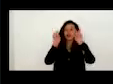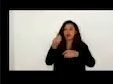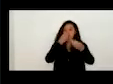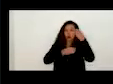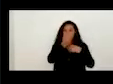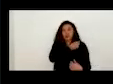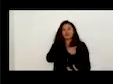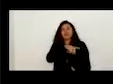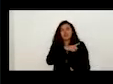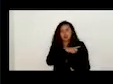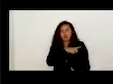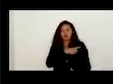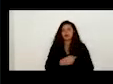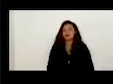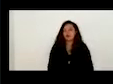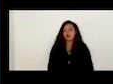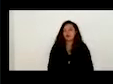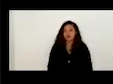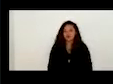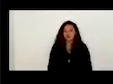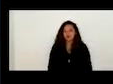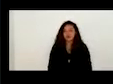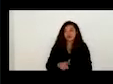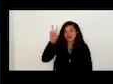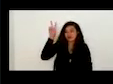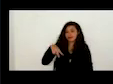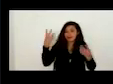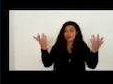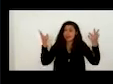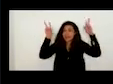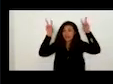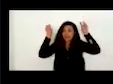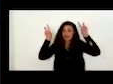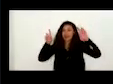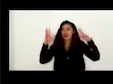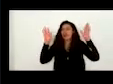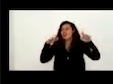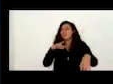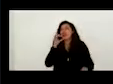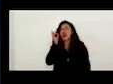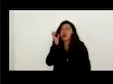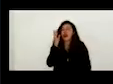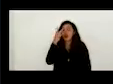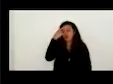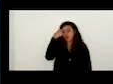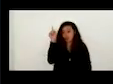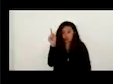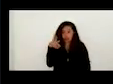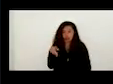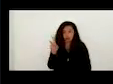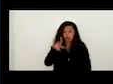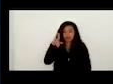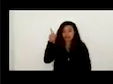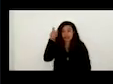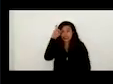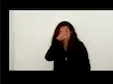alimentación saludable. La verdad es que es un tema que pareciera simple, pero es muy complejo ya que tiene